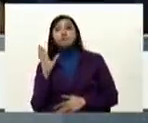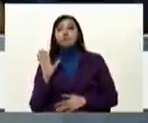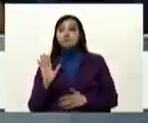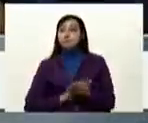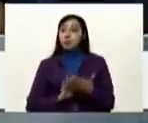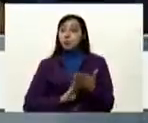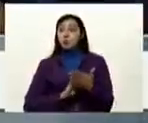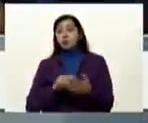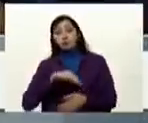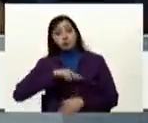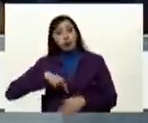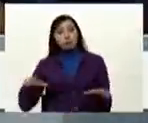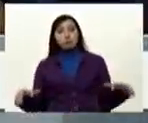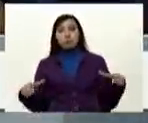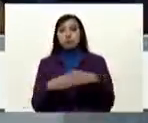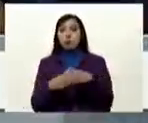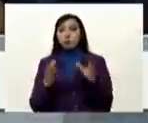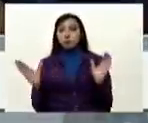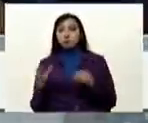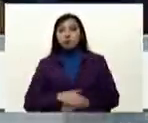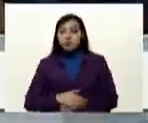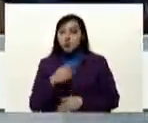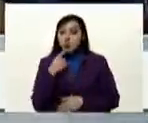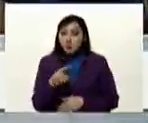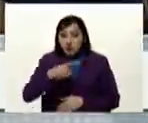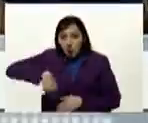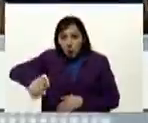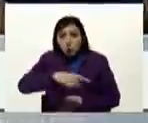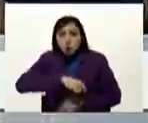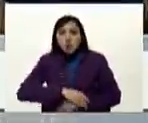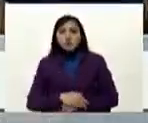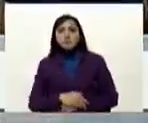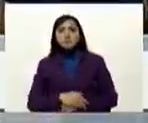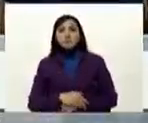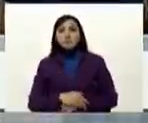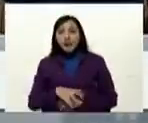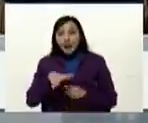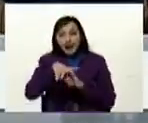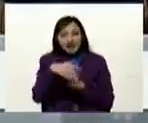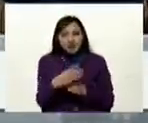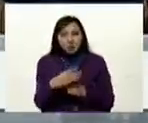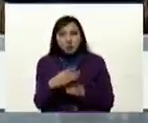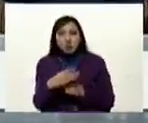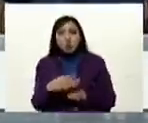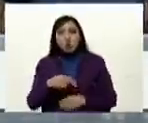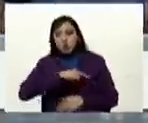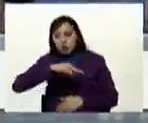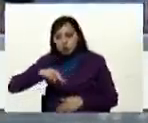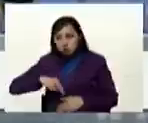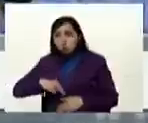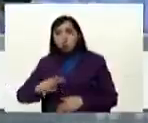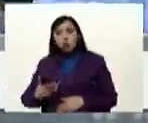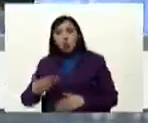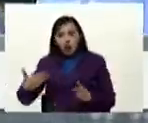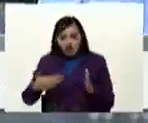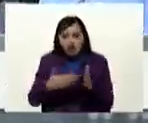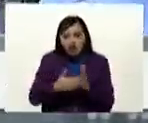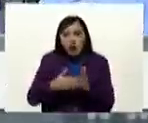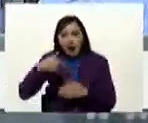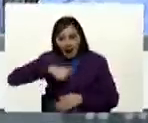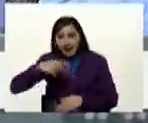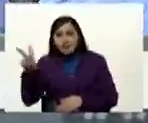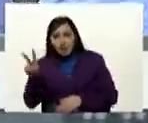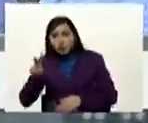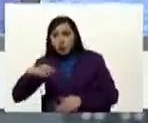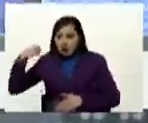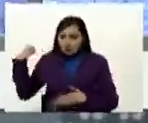nuestra astucia. Y yo les digo a ustedes, en las circunstancias que nos las pongan, Venezuela tiene con